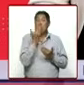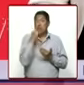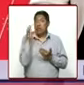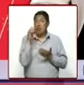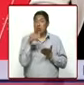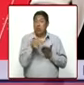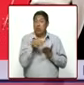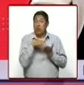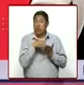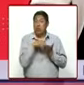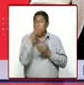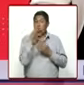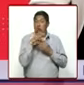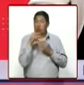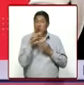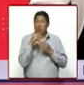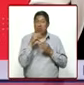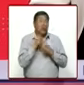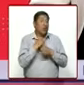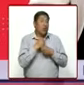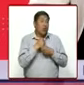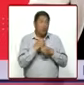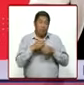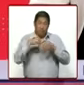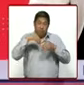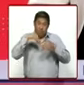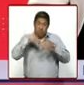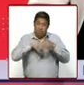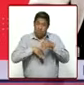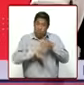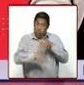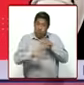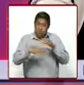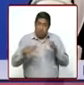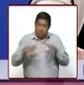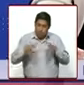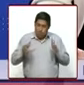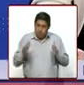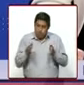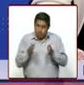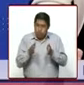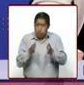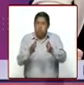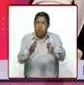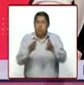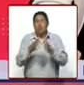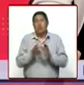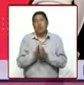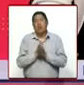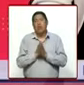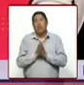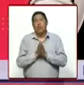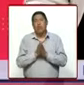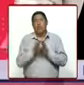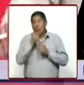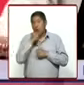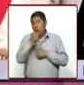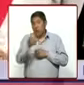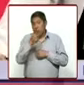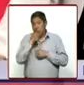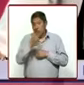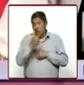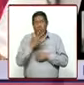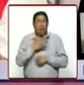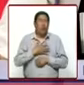dólares, para hacer precisamente los embovedados y las canalizaciones. Estamos trabajando, Miriam, le voy a pedir también al periodista que vio la